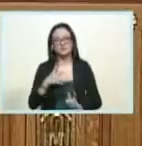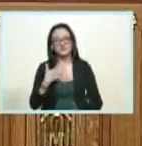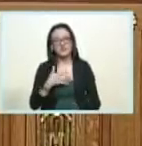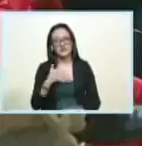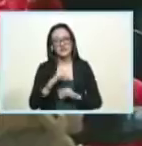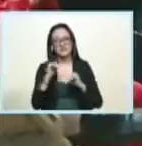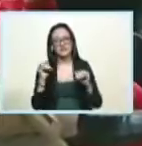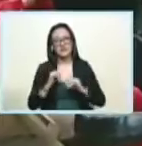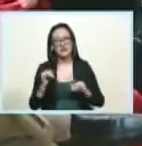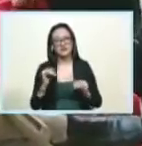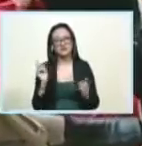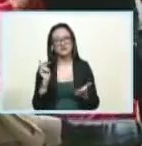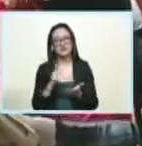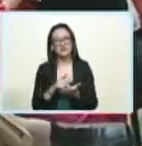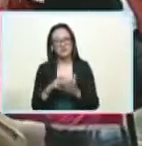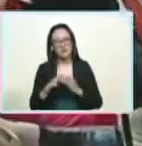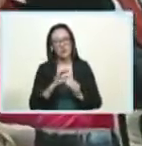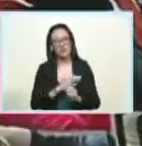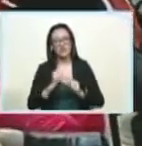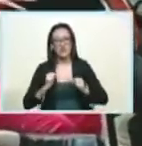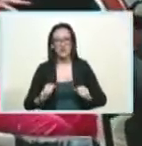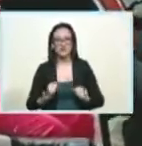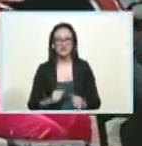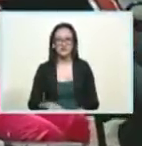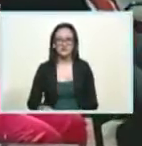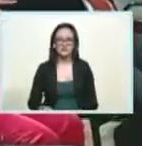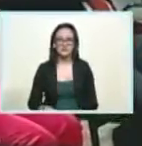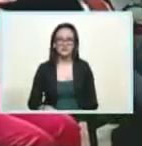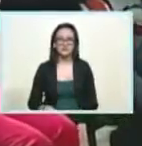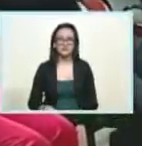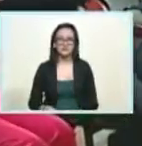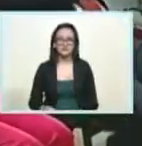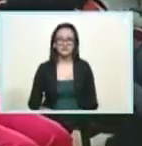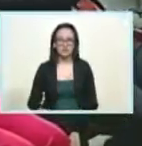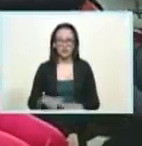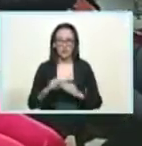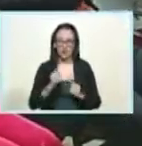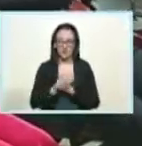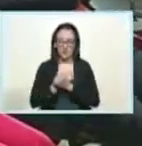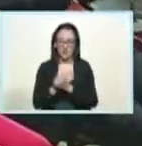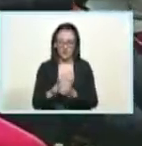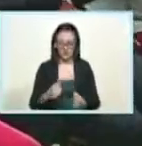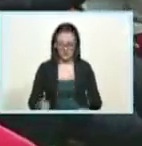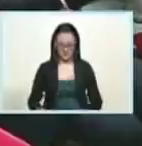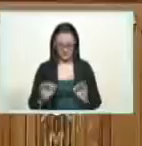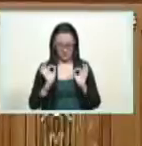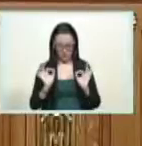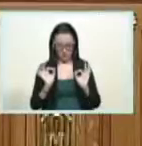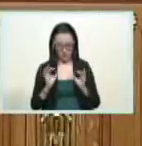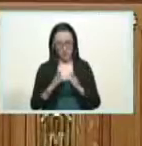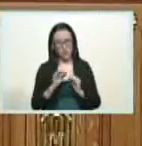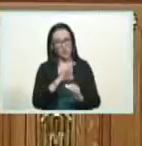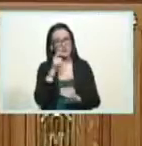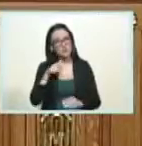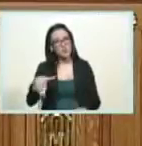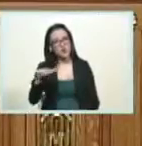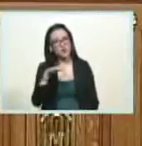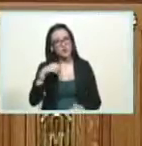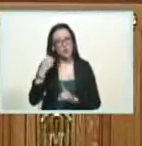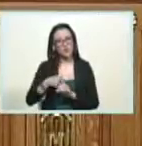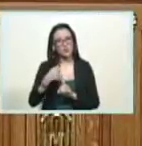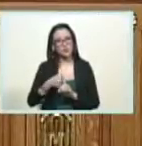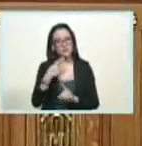feliz para ir con toda nuestra fuerza, para ir con todo nuestro amor, para ir con todo nuestro pueblo a esa